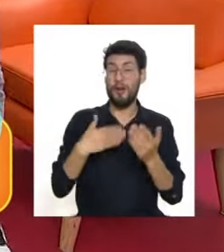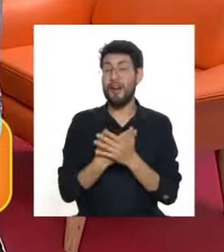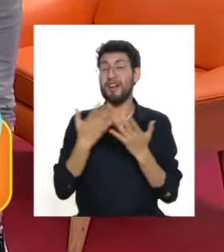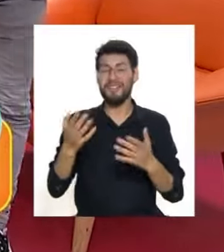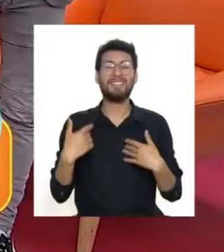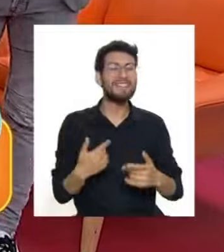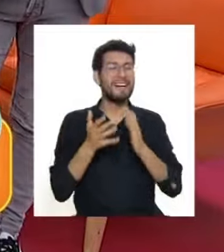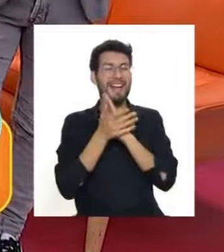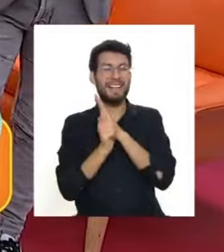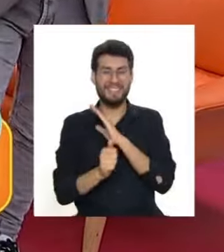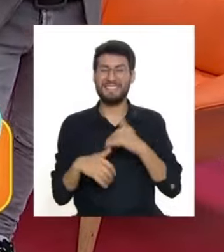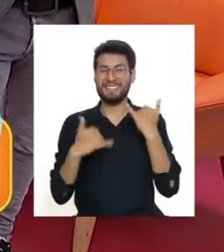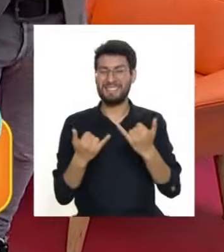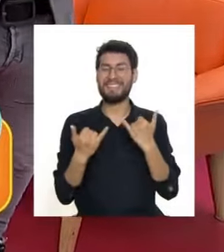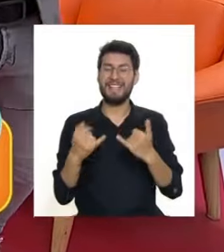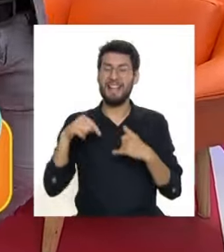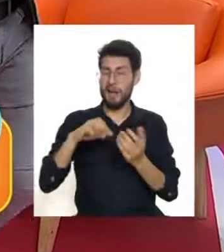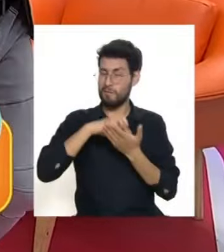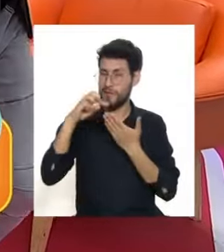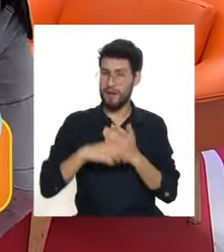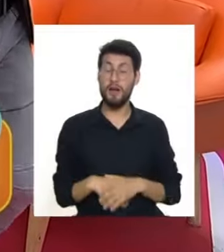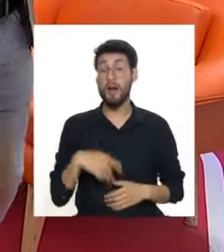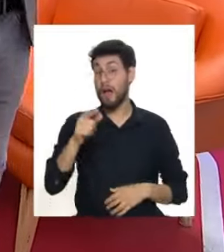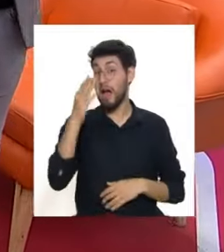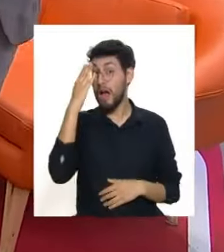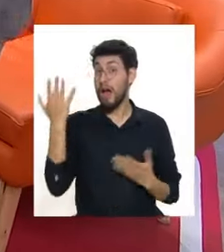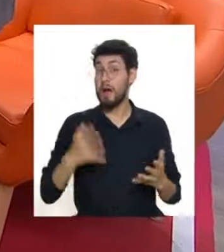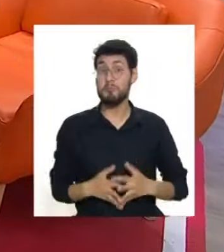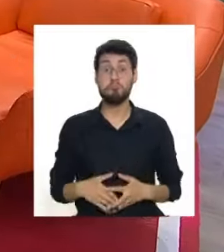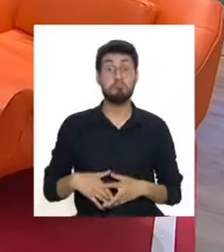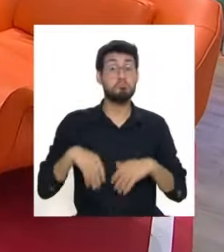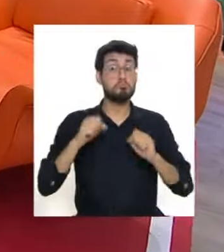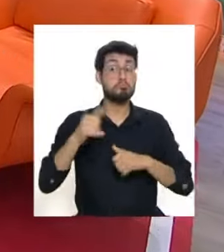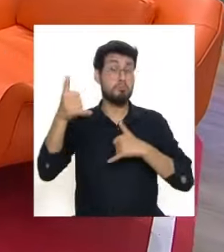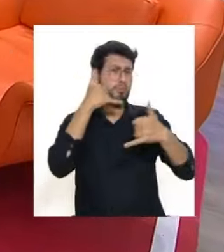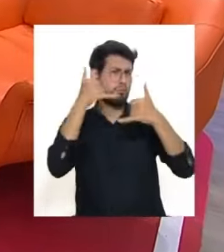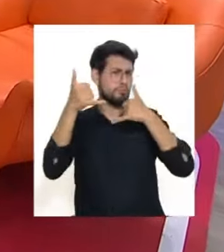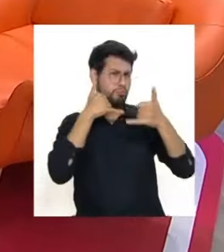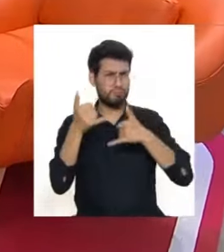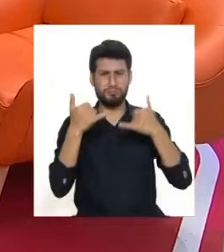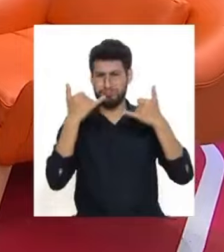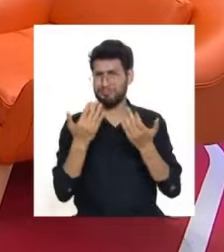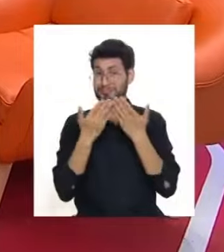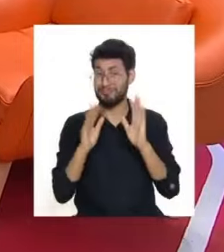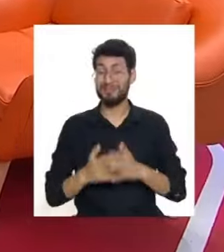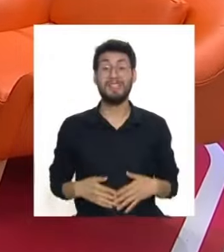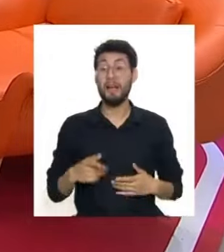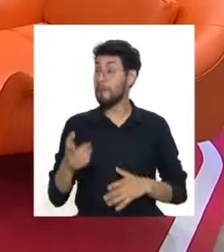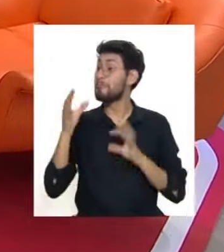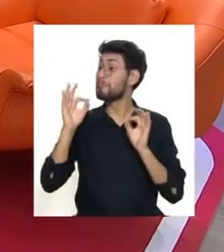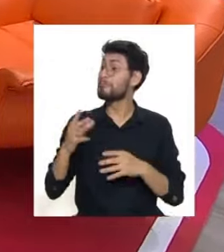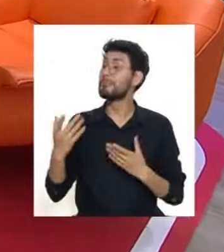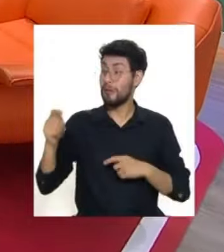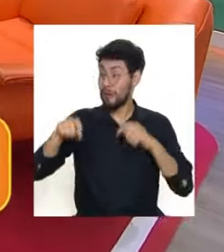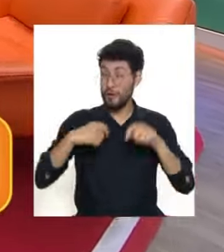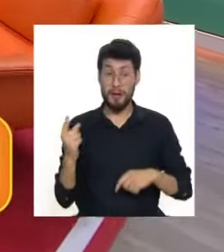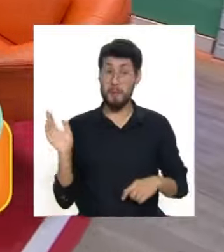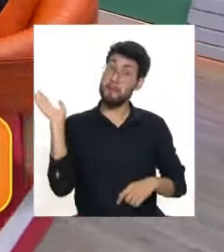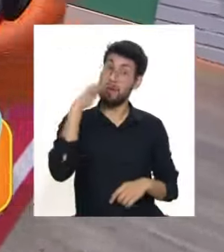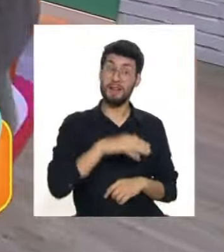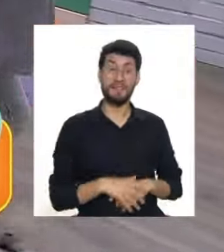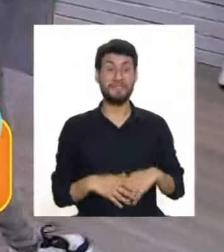su talento. Hoy lo tenemos en el programa y ya sabe que nuestras líneas están abiertas. Uchi, vámonos para la cocina.